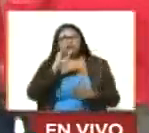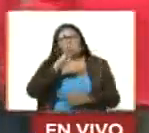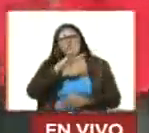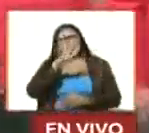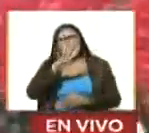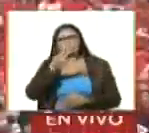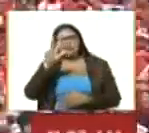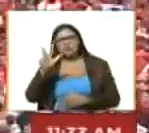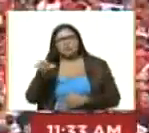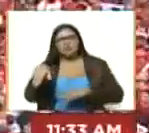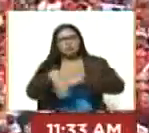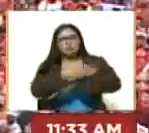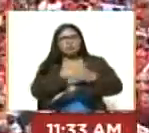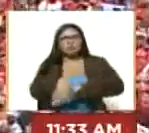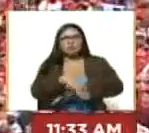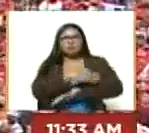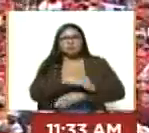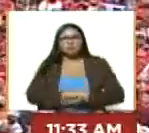8.453 calles.